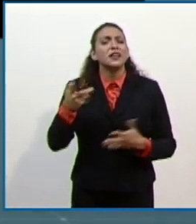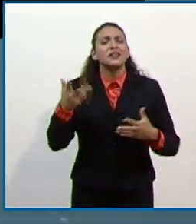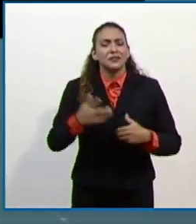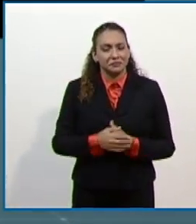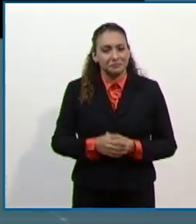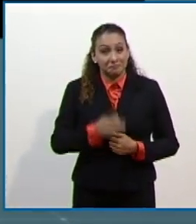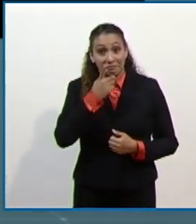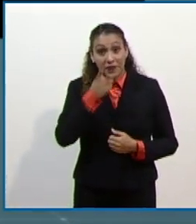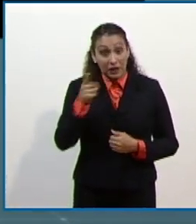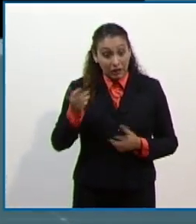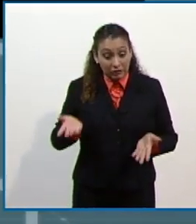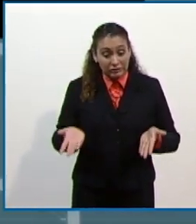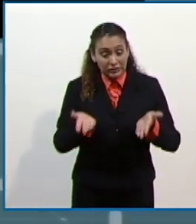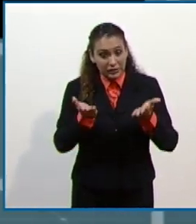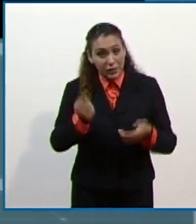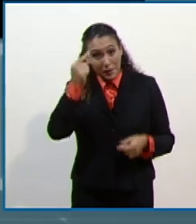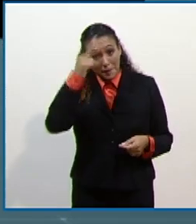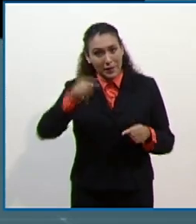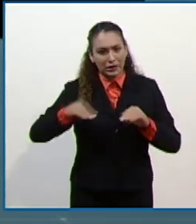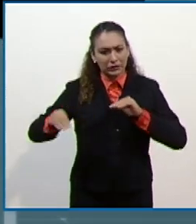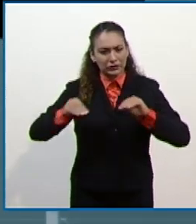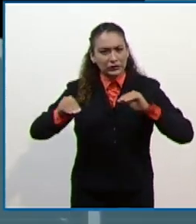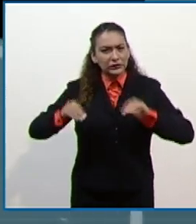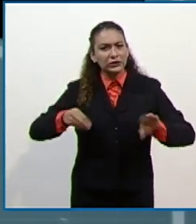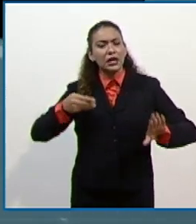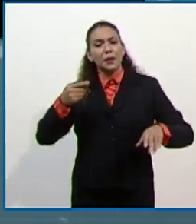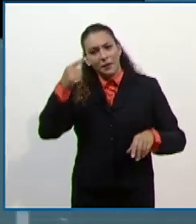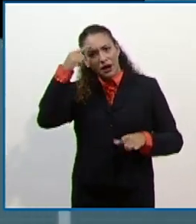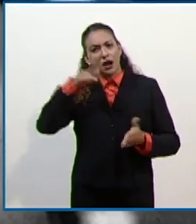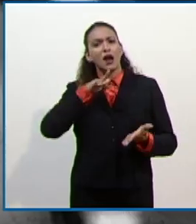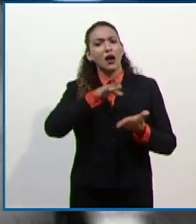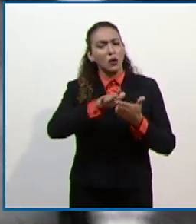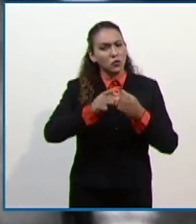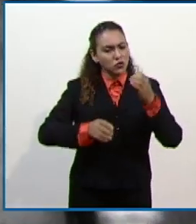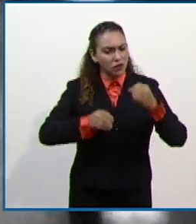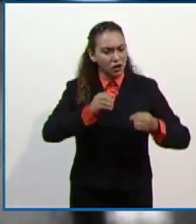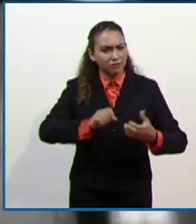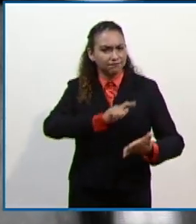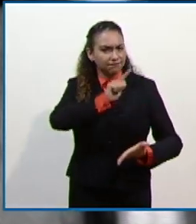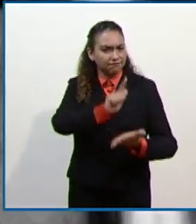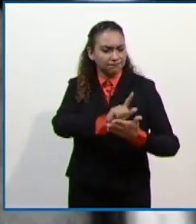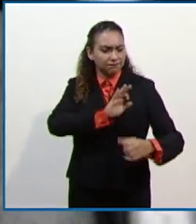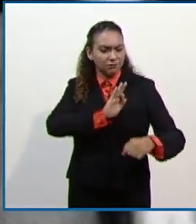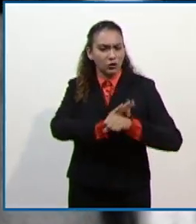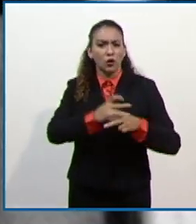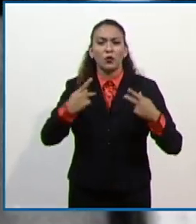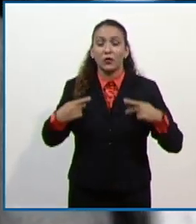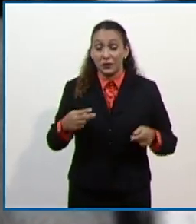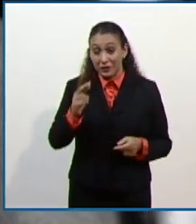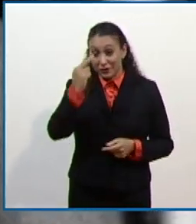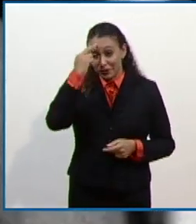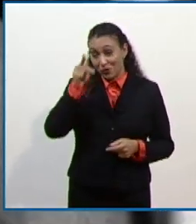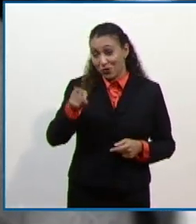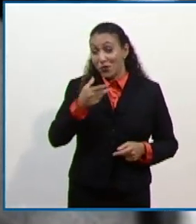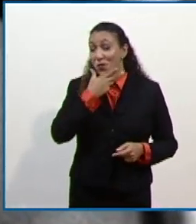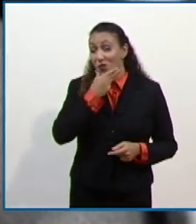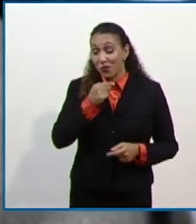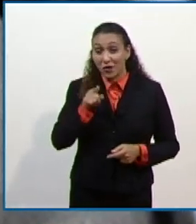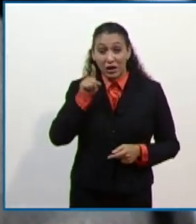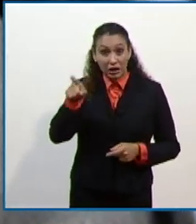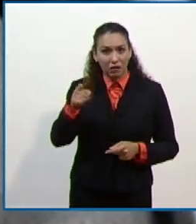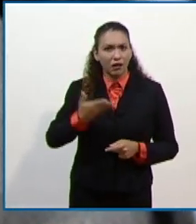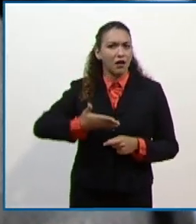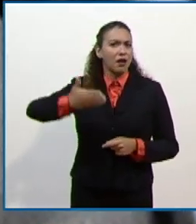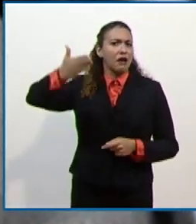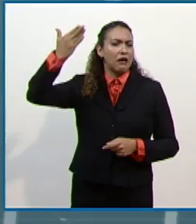aseguró, impulsaron un movimiento sin precedentes a favor de la justicia social, gracias a que apeló tanto a la realidad actual como a un